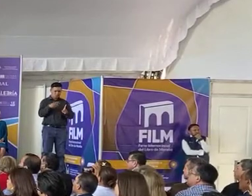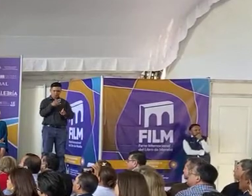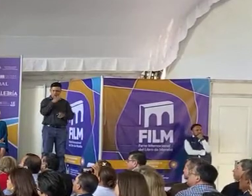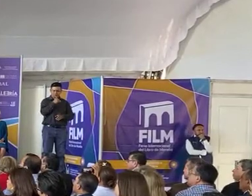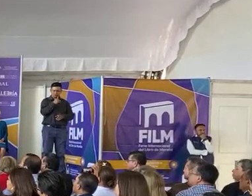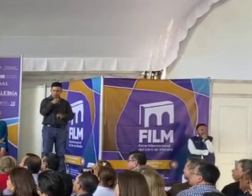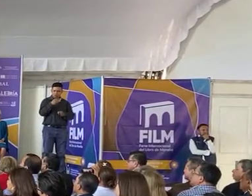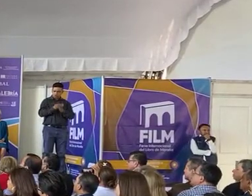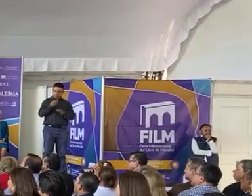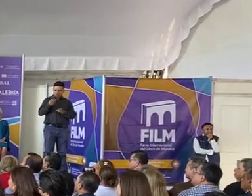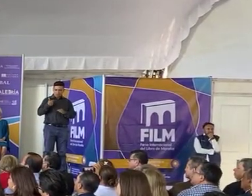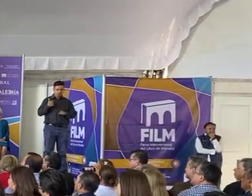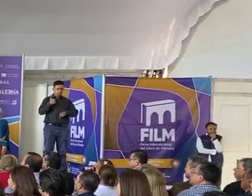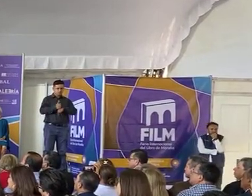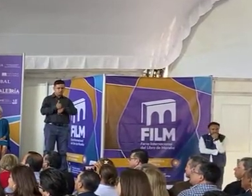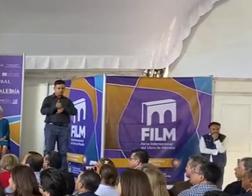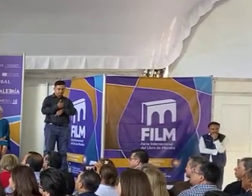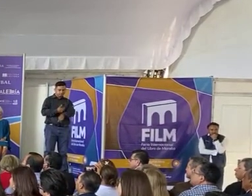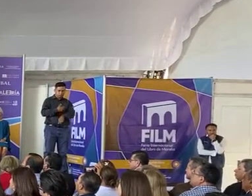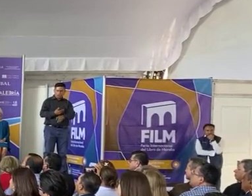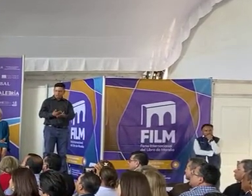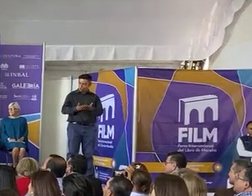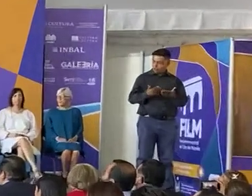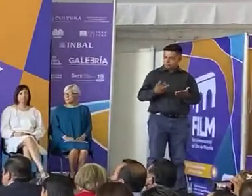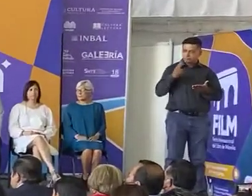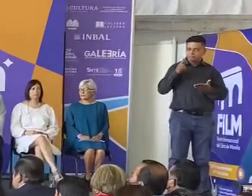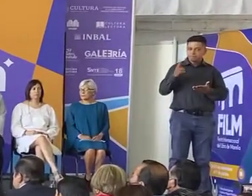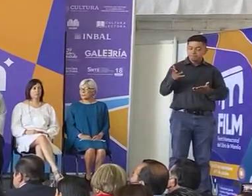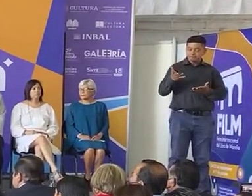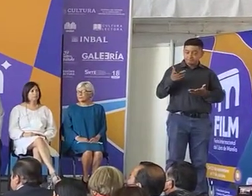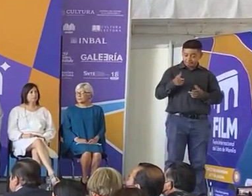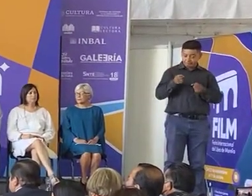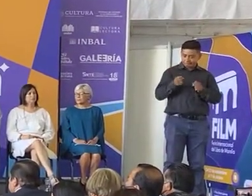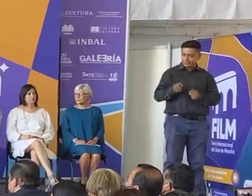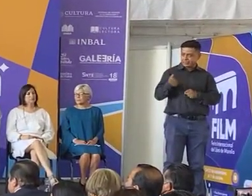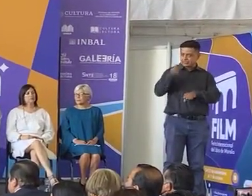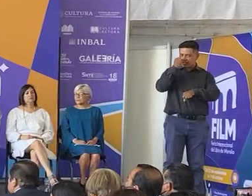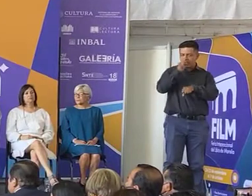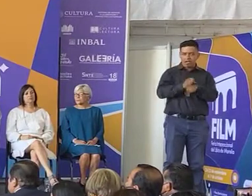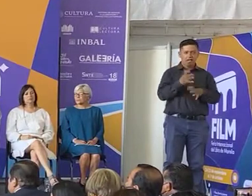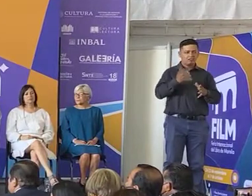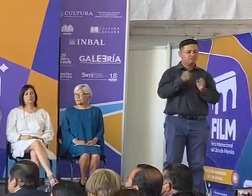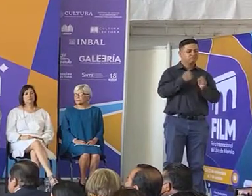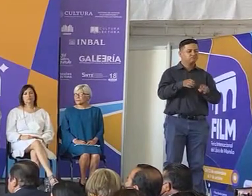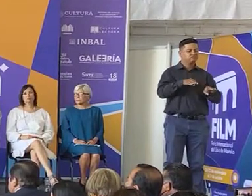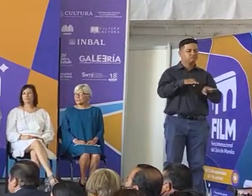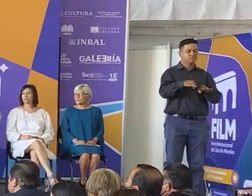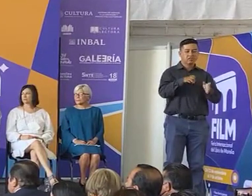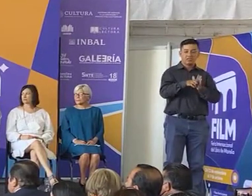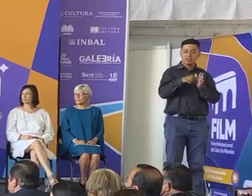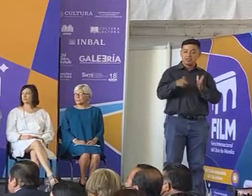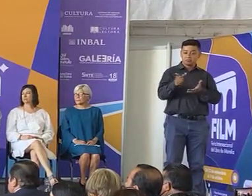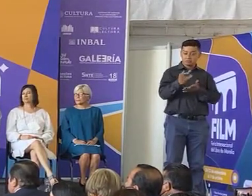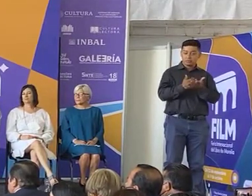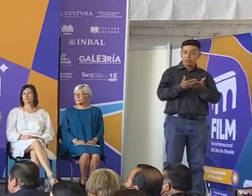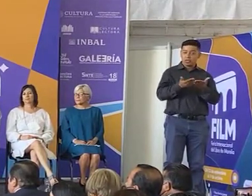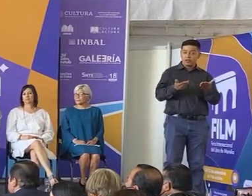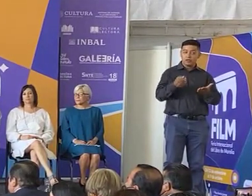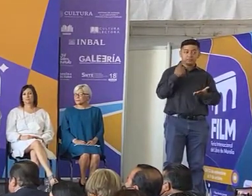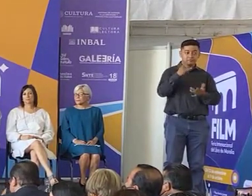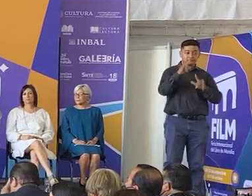secretaría sólida, que está generando proyectos importantes como el de la Feria del Libro.